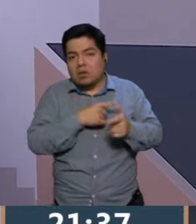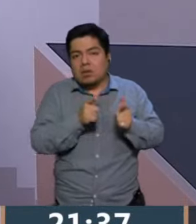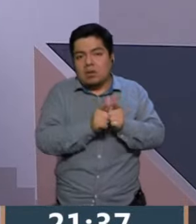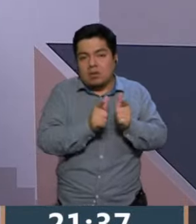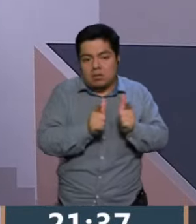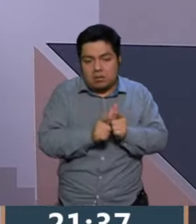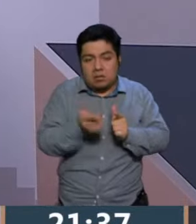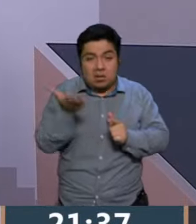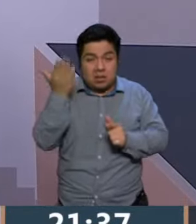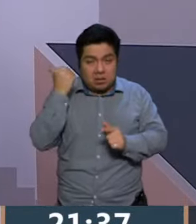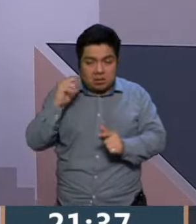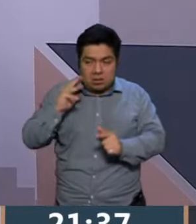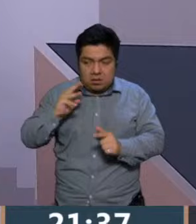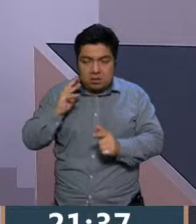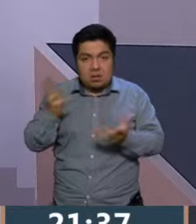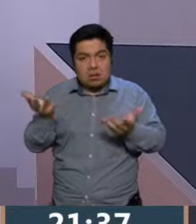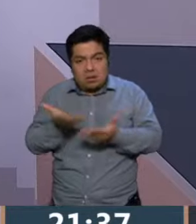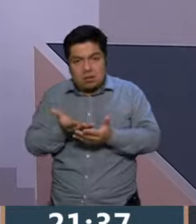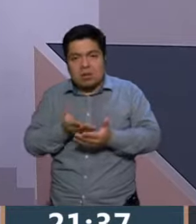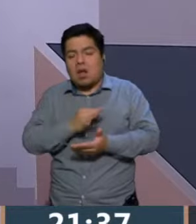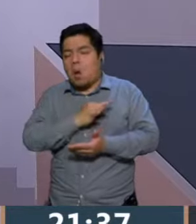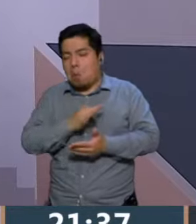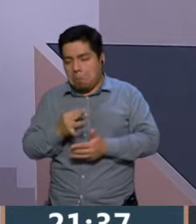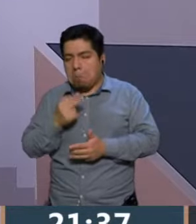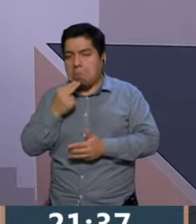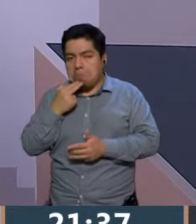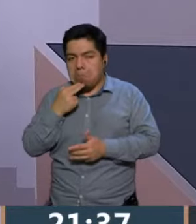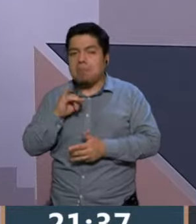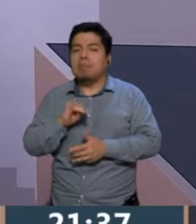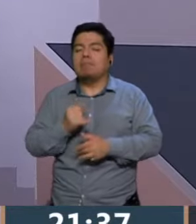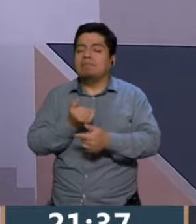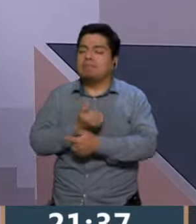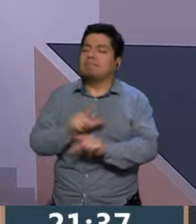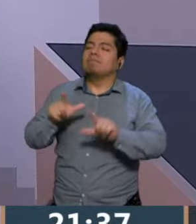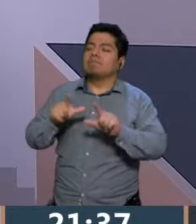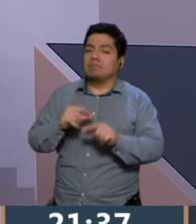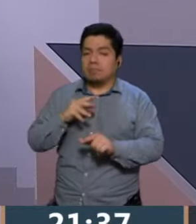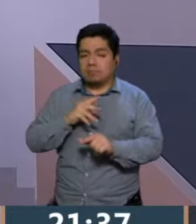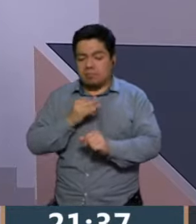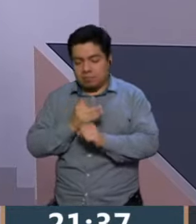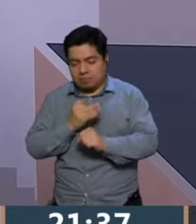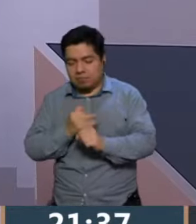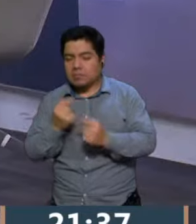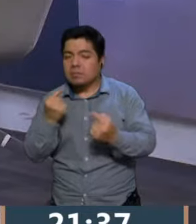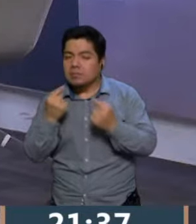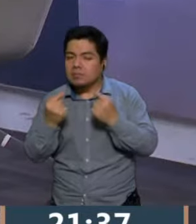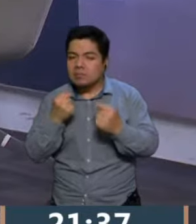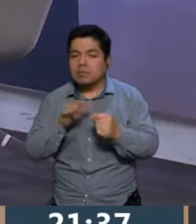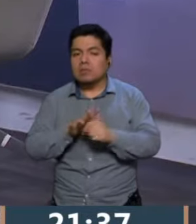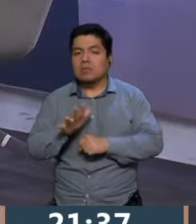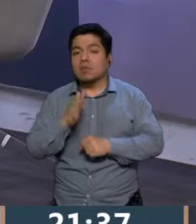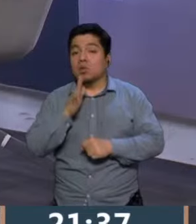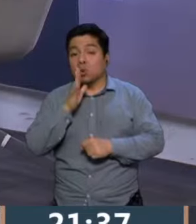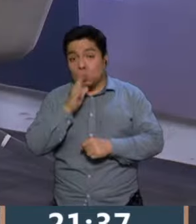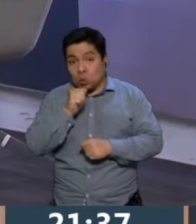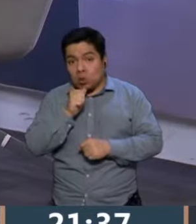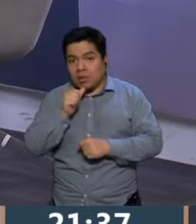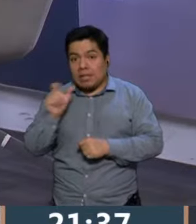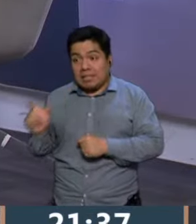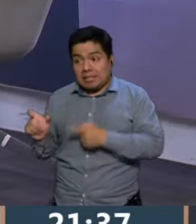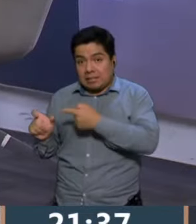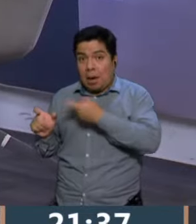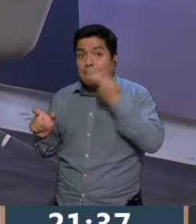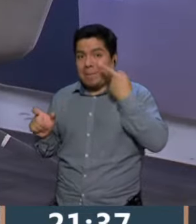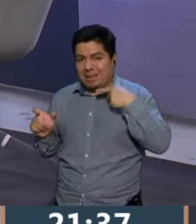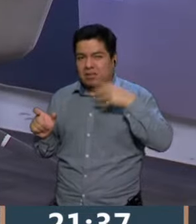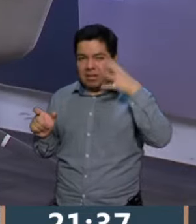que ocurrieron en el pasado, se puede seguir usando y forma parte de la deliberación pública que está llevando a cabo. Lo que no se puede usar es a esta persona